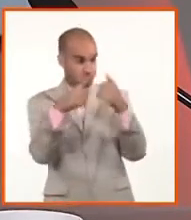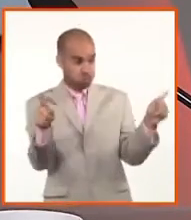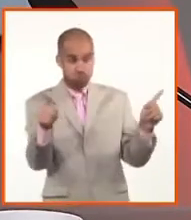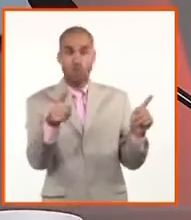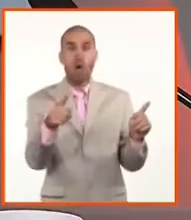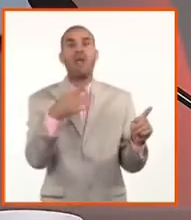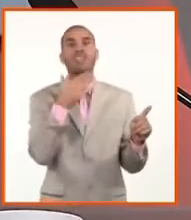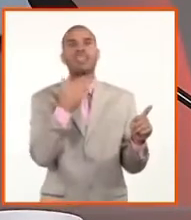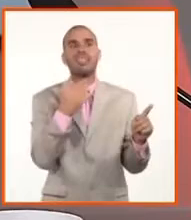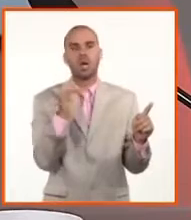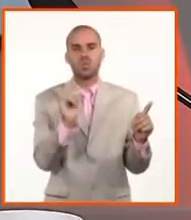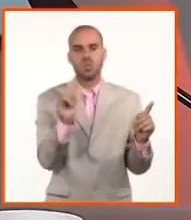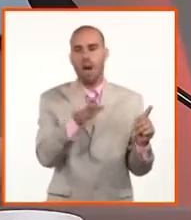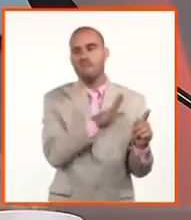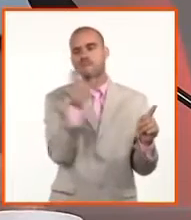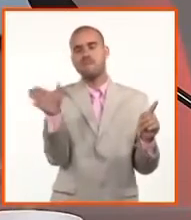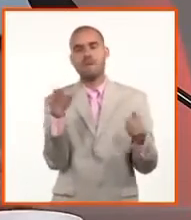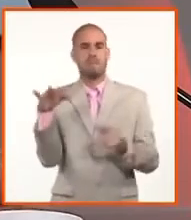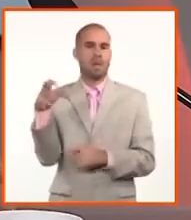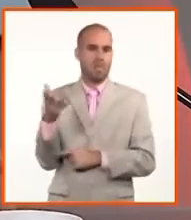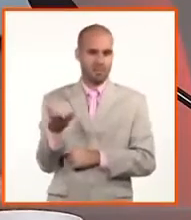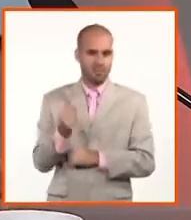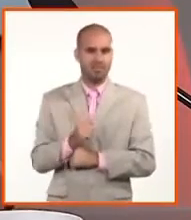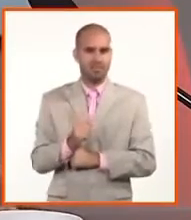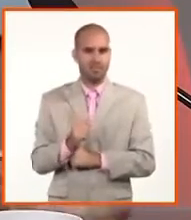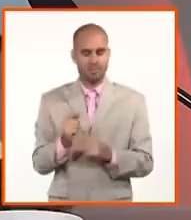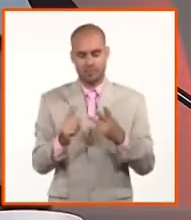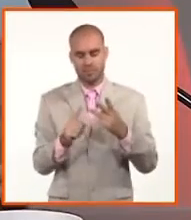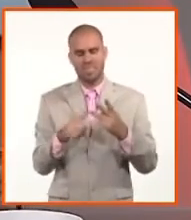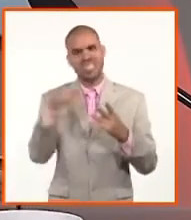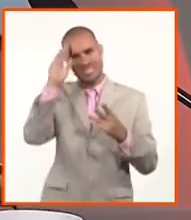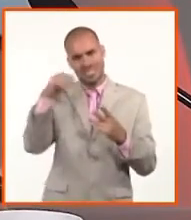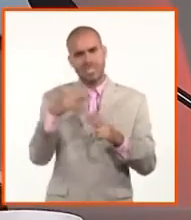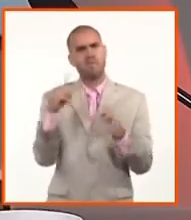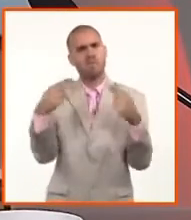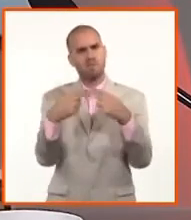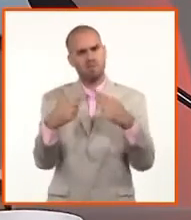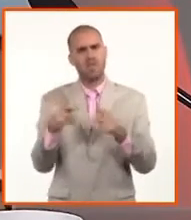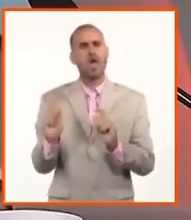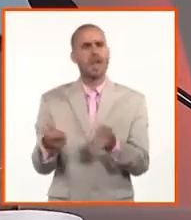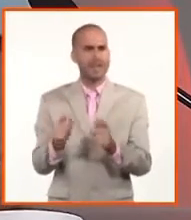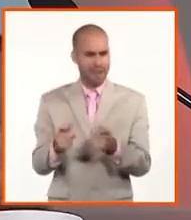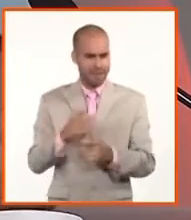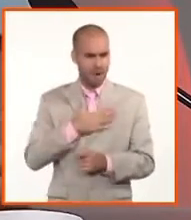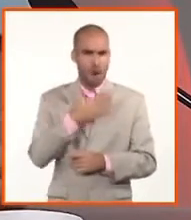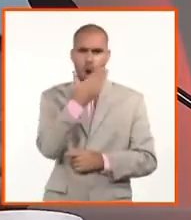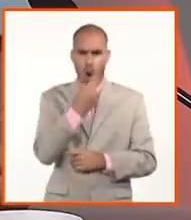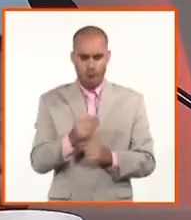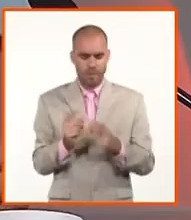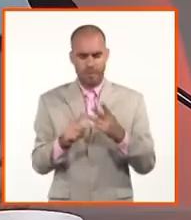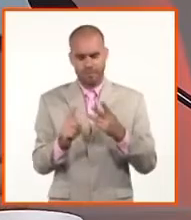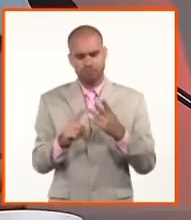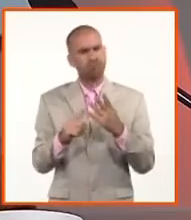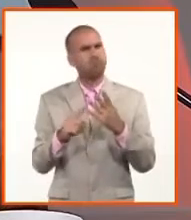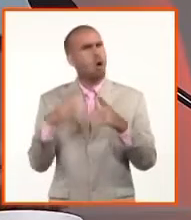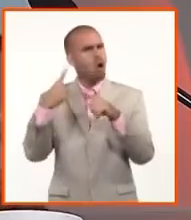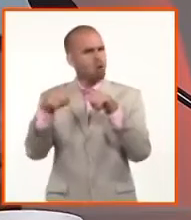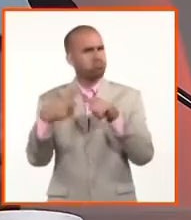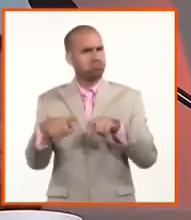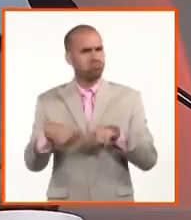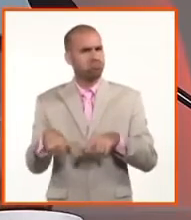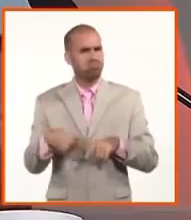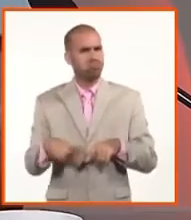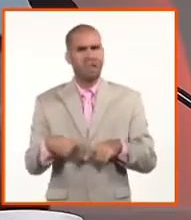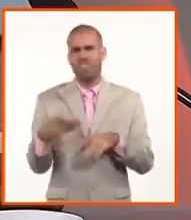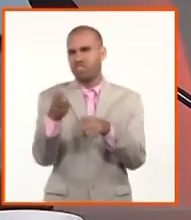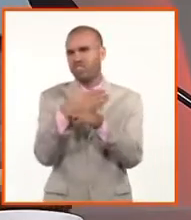también de ir a Pinar. El Encuentro de Jóvenes Radialistas La Vuelta Abajo, así como otras jornadas como Letra de Molde, que han